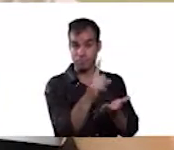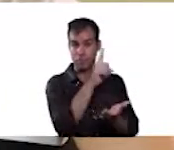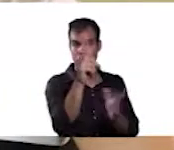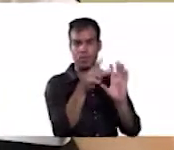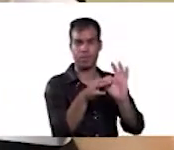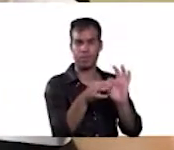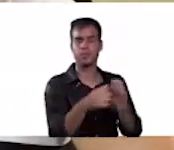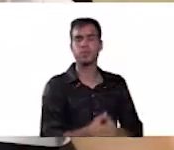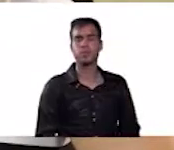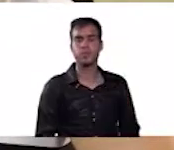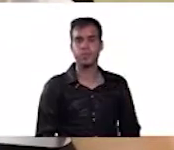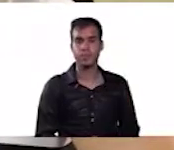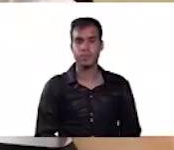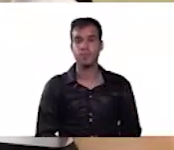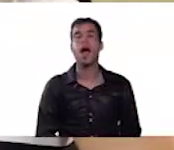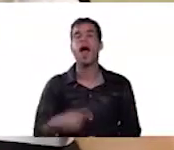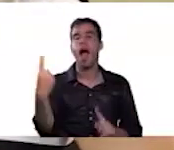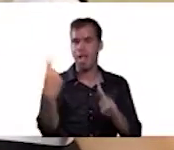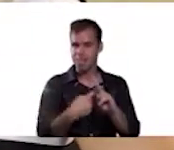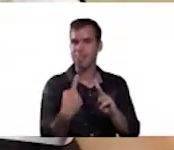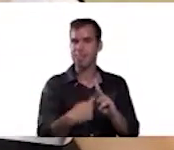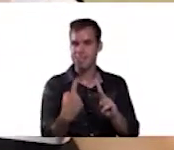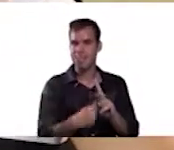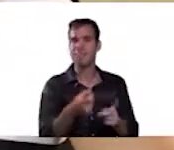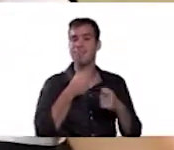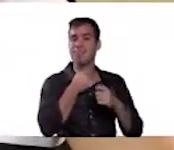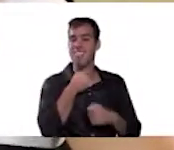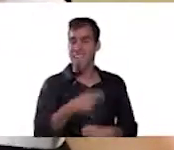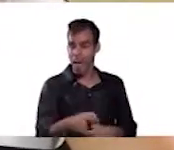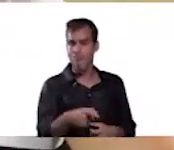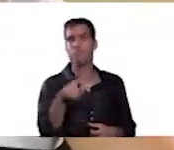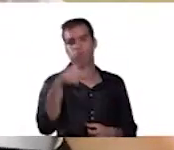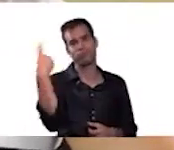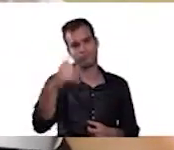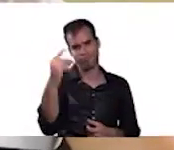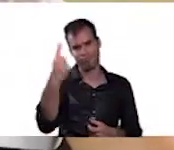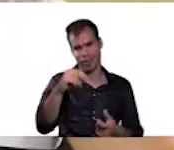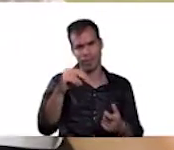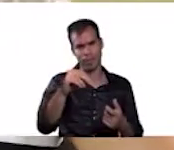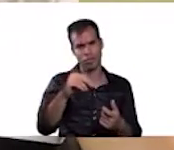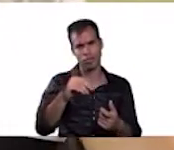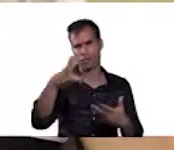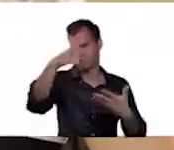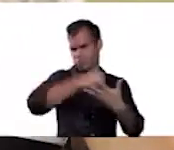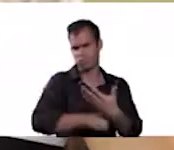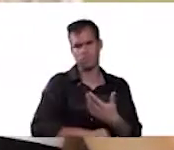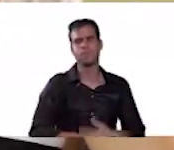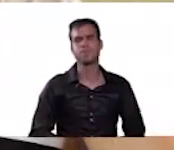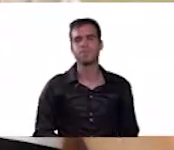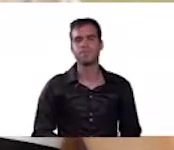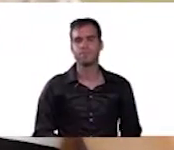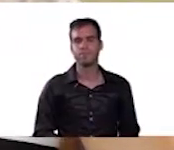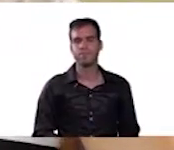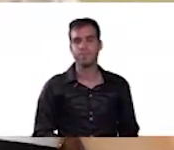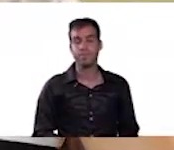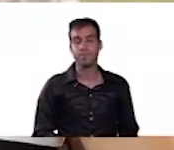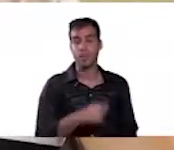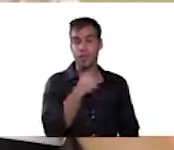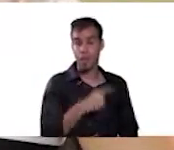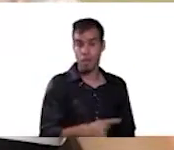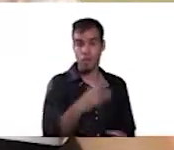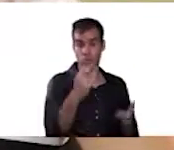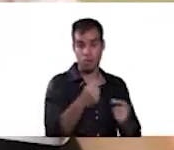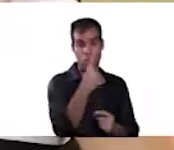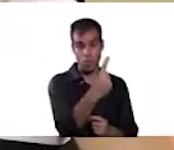11º grado existen ejemplos de todo este tipo de ejercicios. Está en el ejemplo